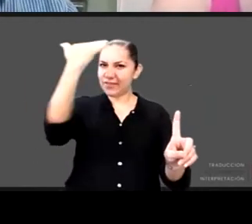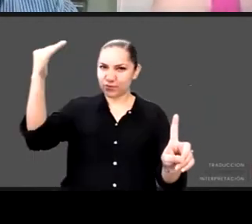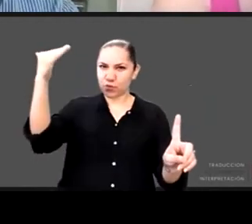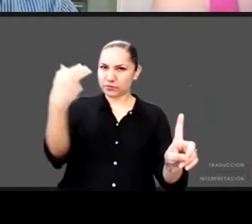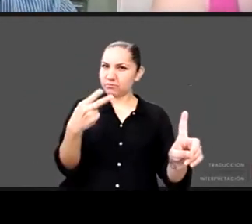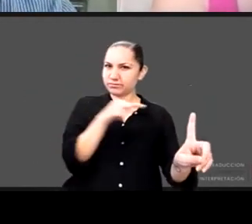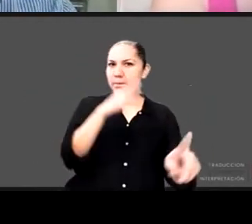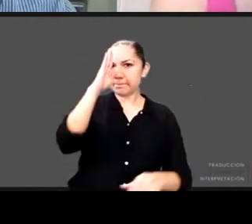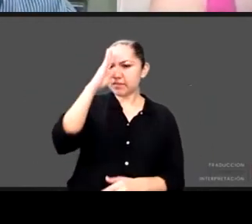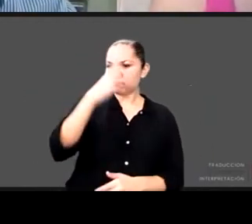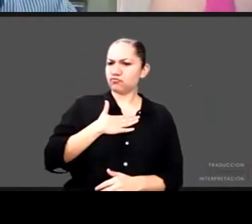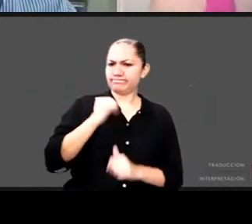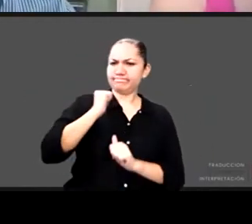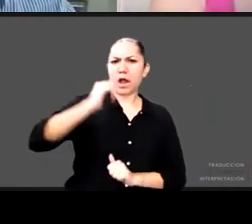castigar.